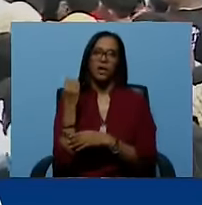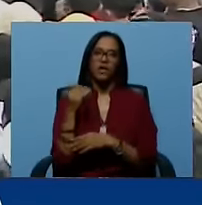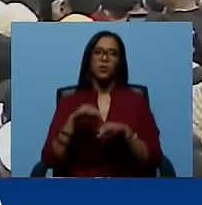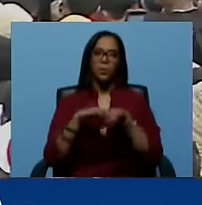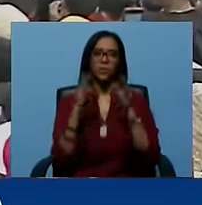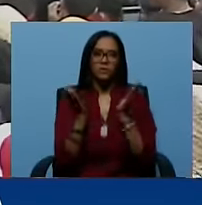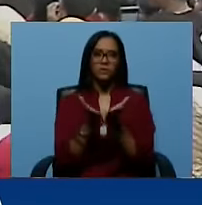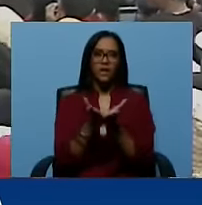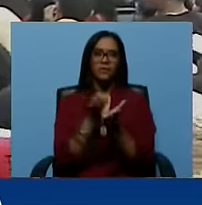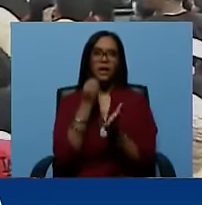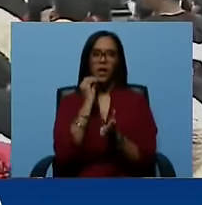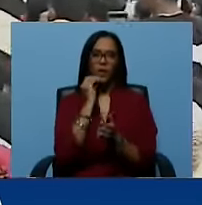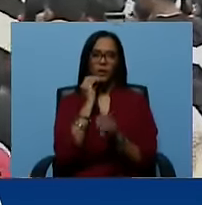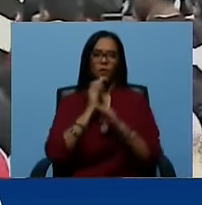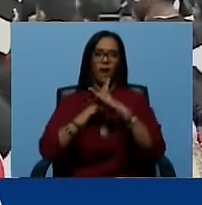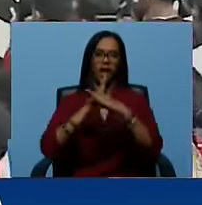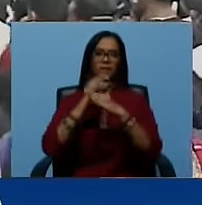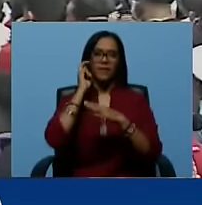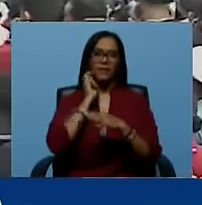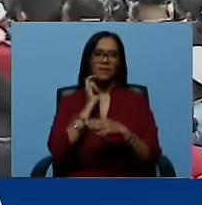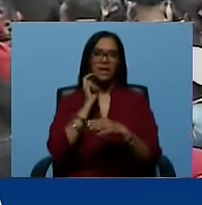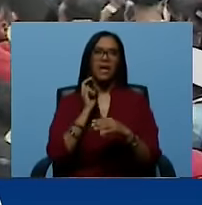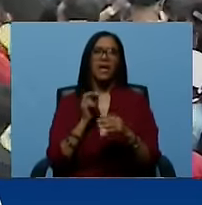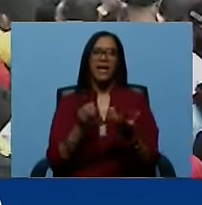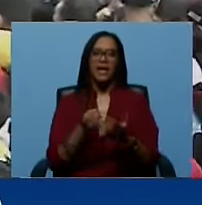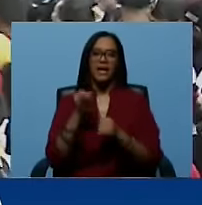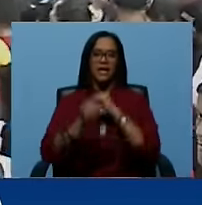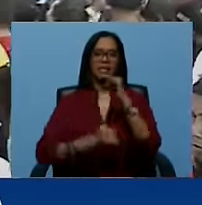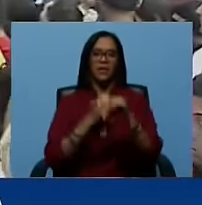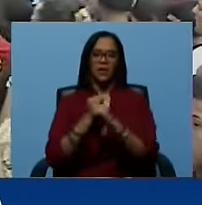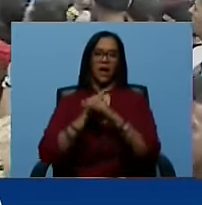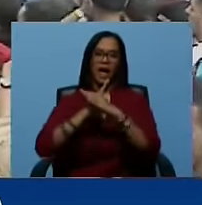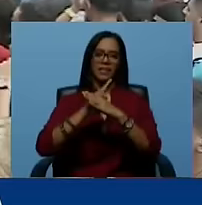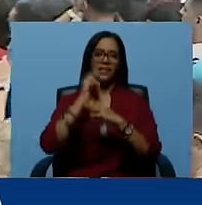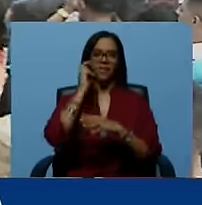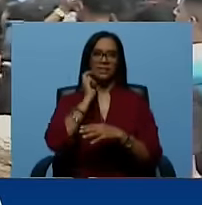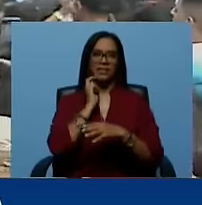Juventud Antifascista, en el marco de la Internacional Antifascista.